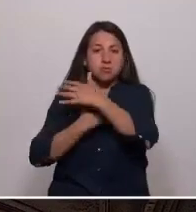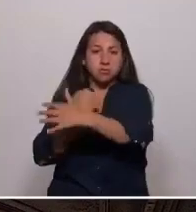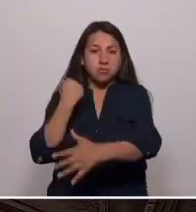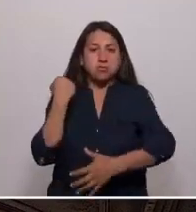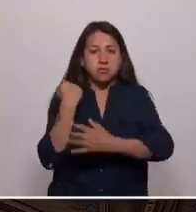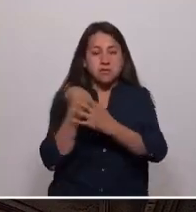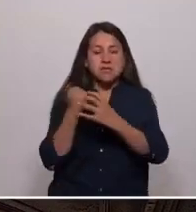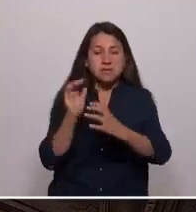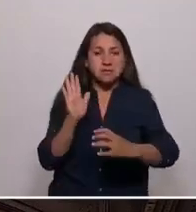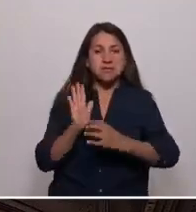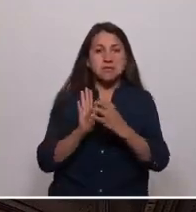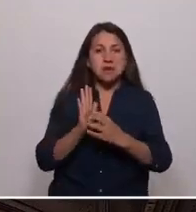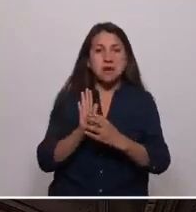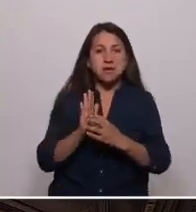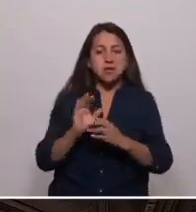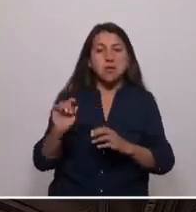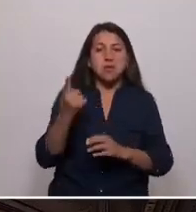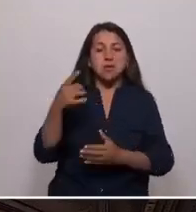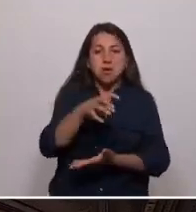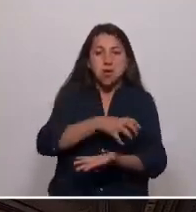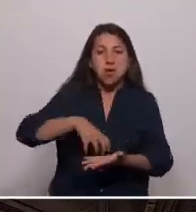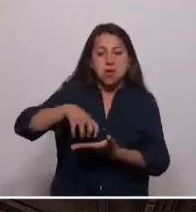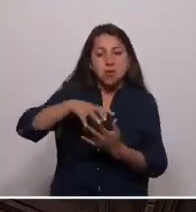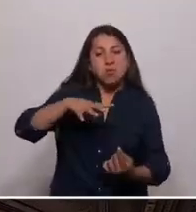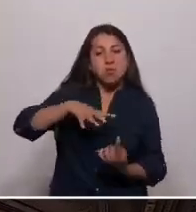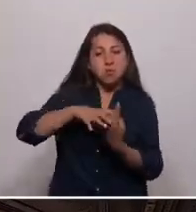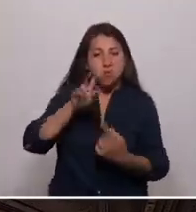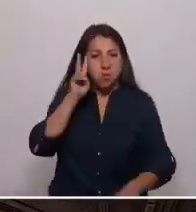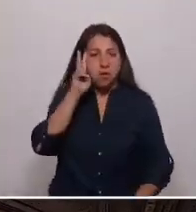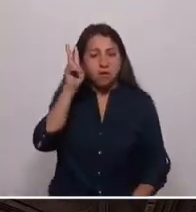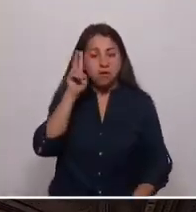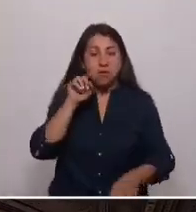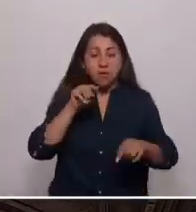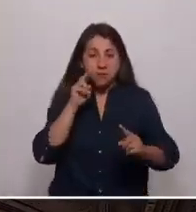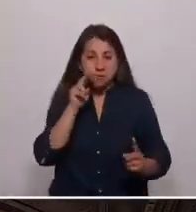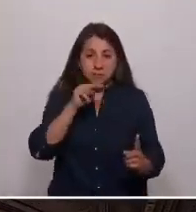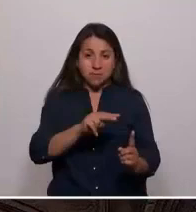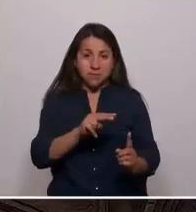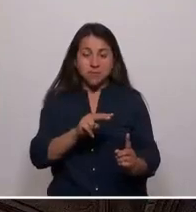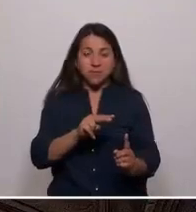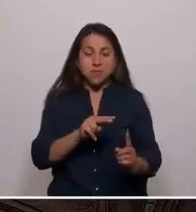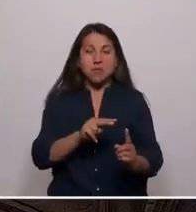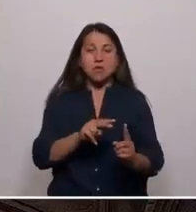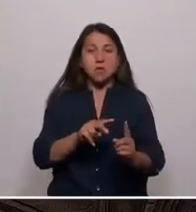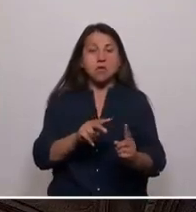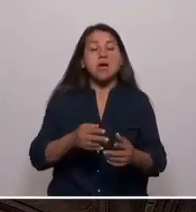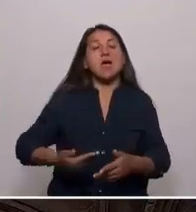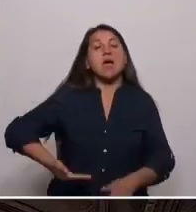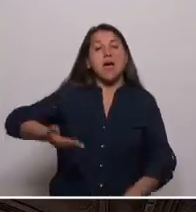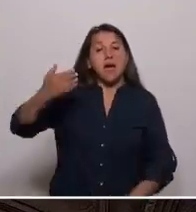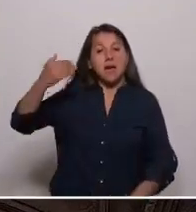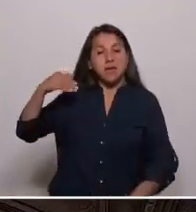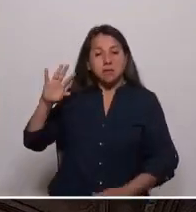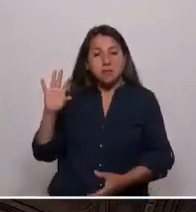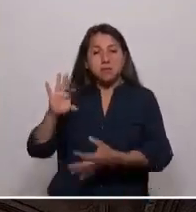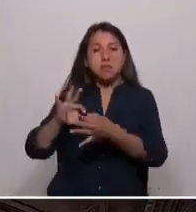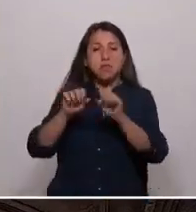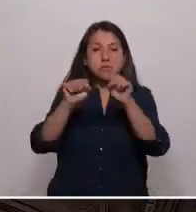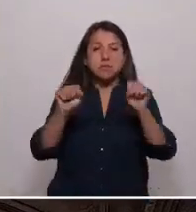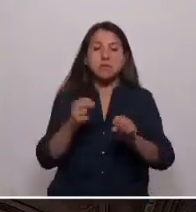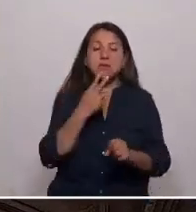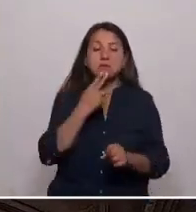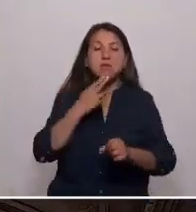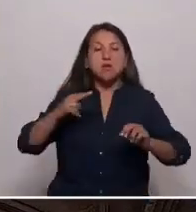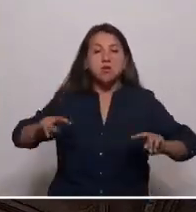de las naciones originarias. Desde esta visión, nuestros Kuifique-Ye antepasados concibieron su sistema de vida